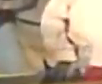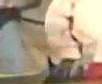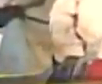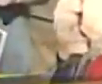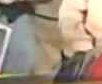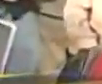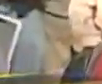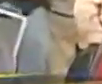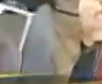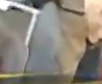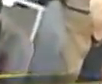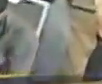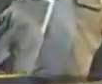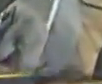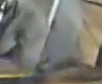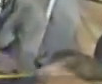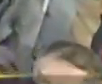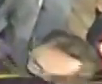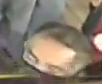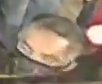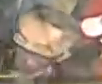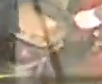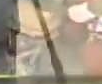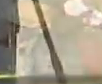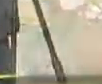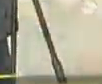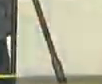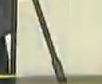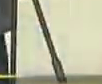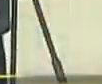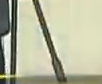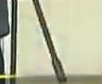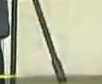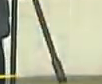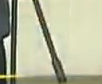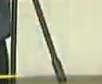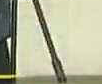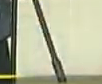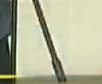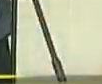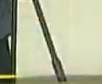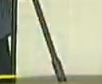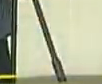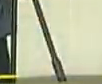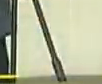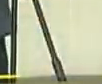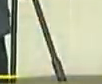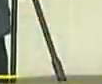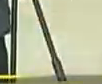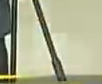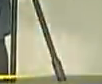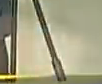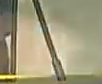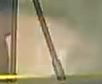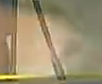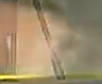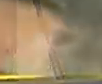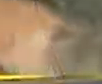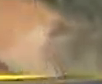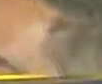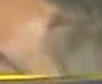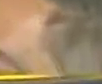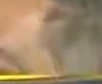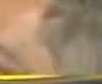patriótica, del trabajo conjunto, del diálogo fecundo y de la legislación a favor de las grandes mayorías. Ha